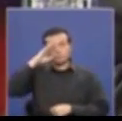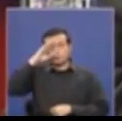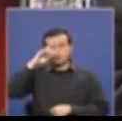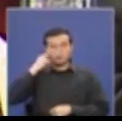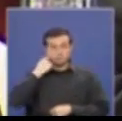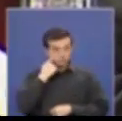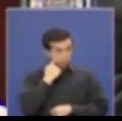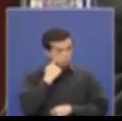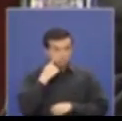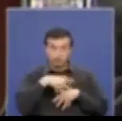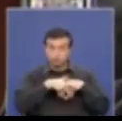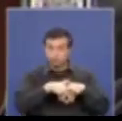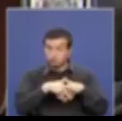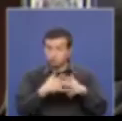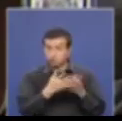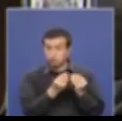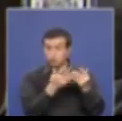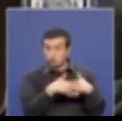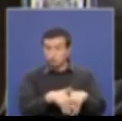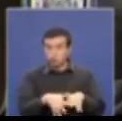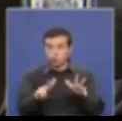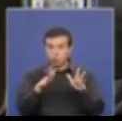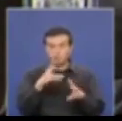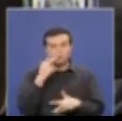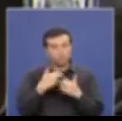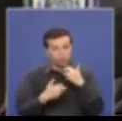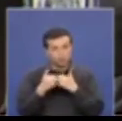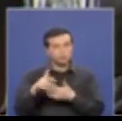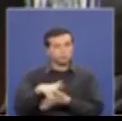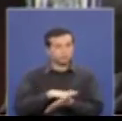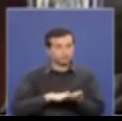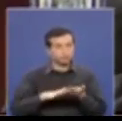esa caravana de los de luto. ¿Se imaginan lo que se hubiera generado?